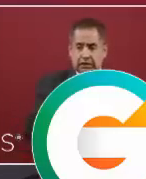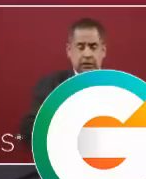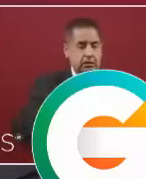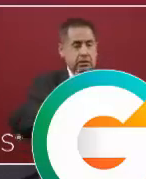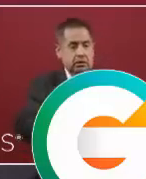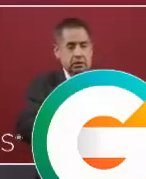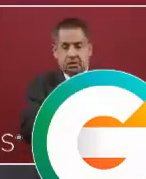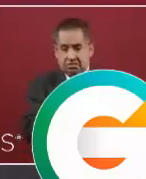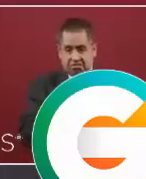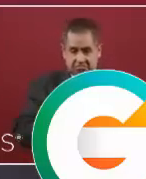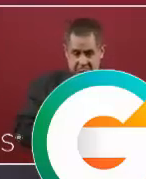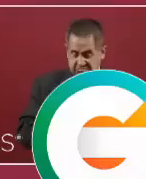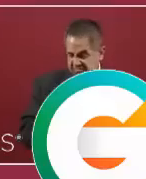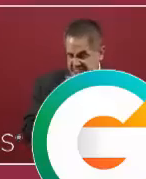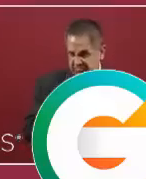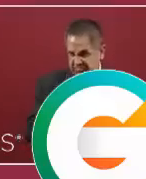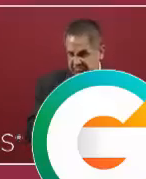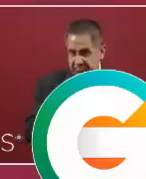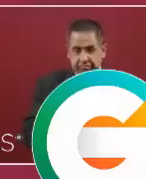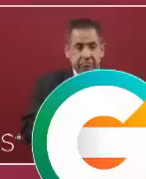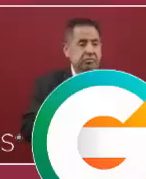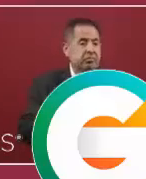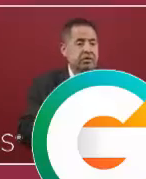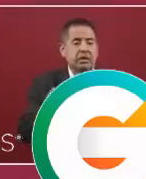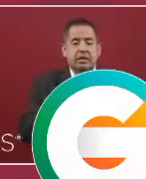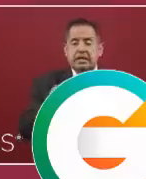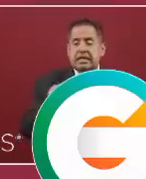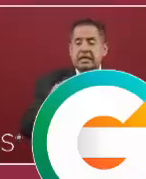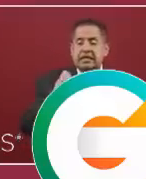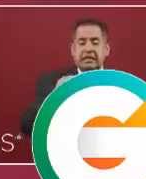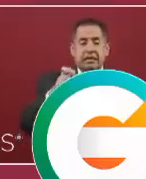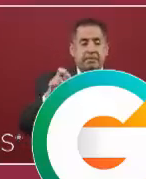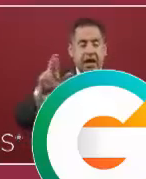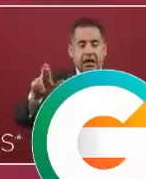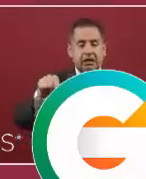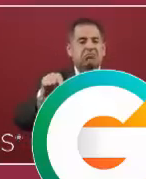el Ejército y la Secretaría de Marina.